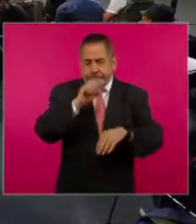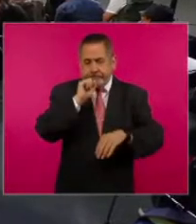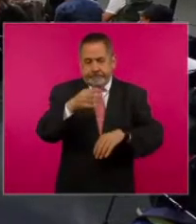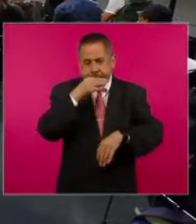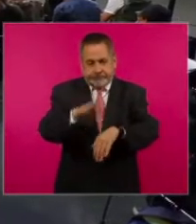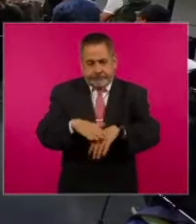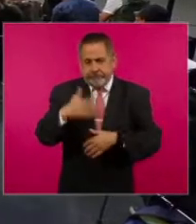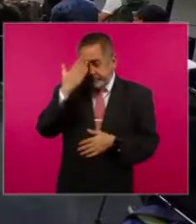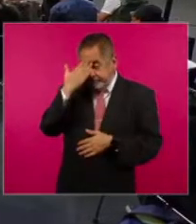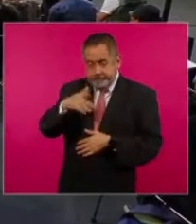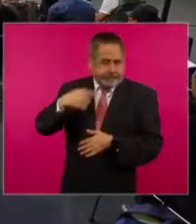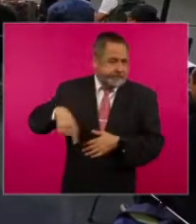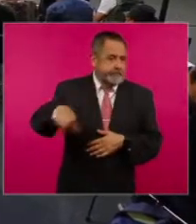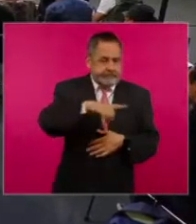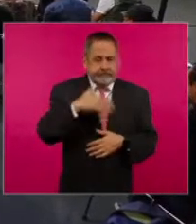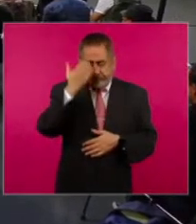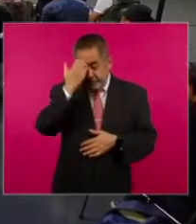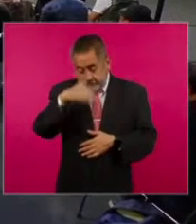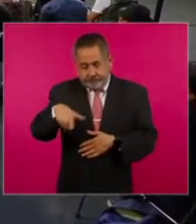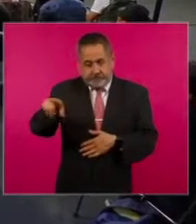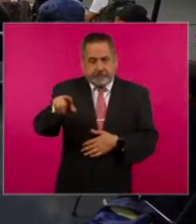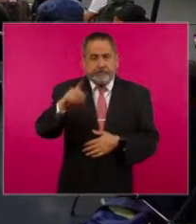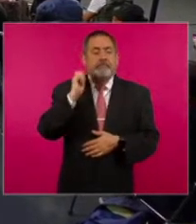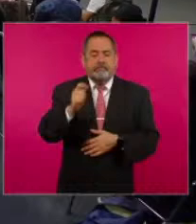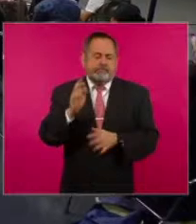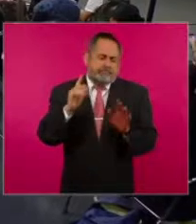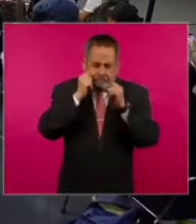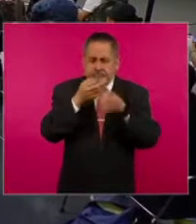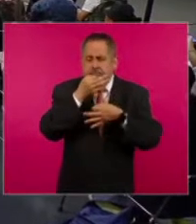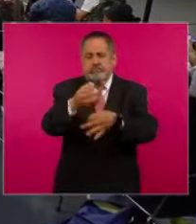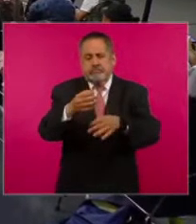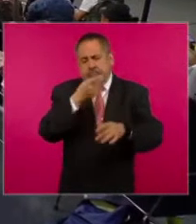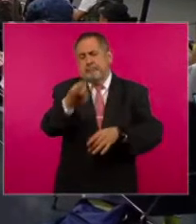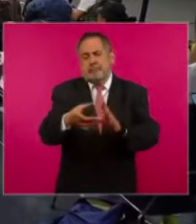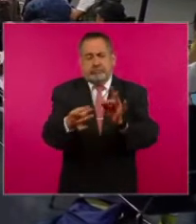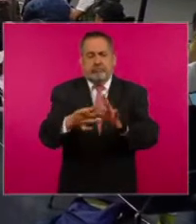eso lo sabe la gente, pero hay que decirlo, no está de más,